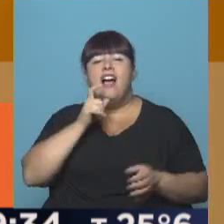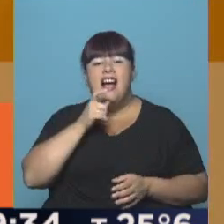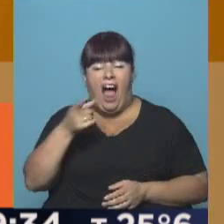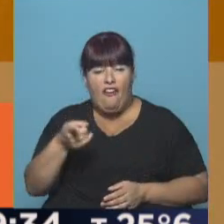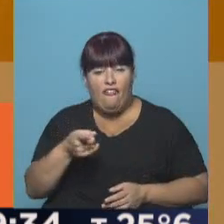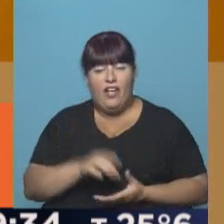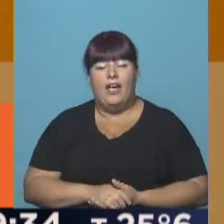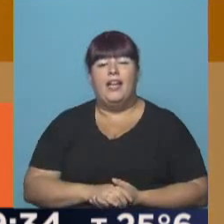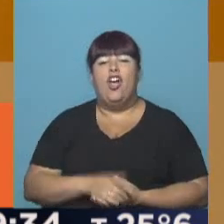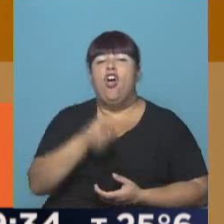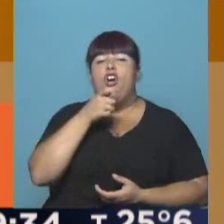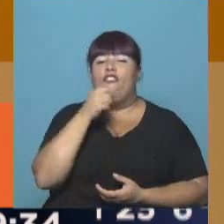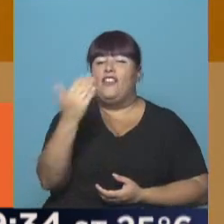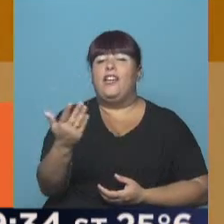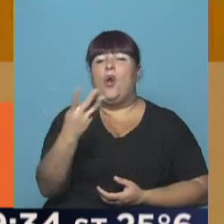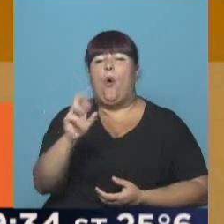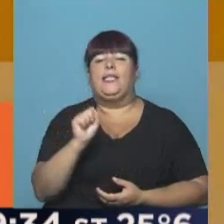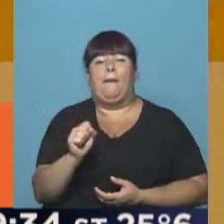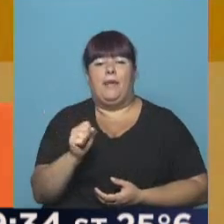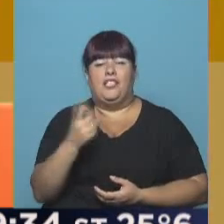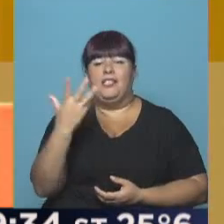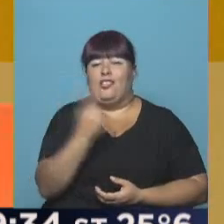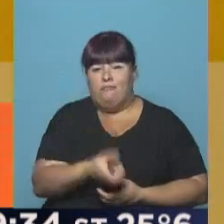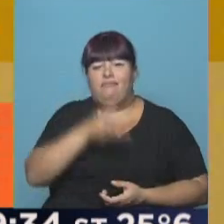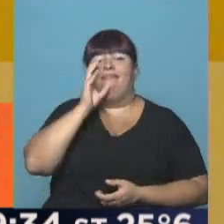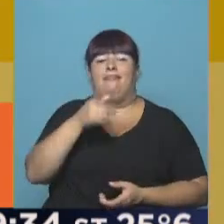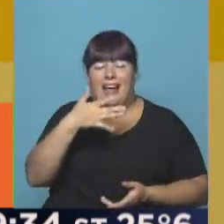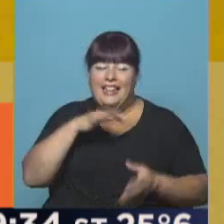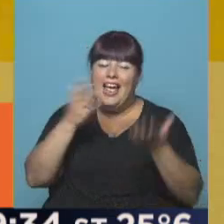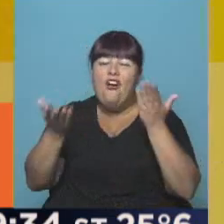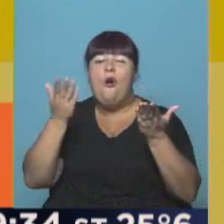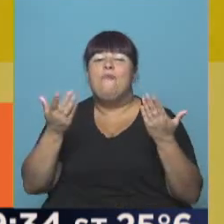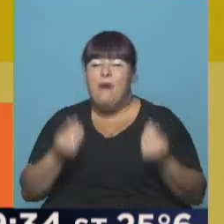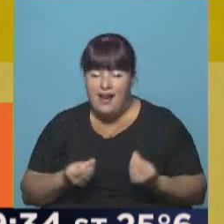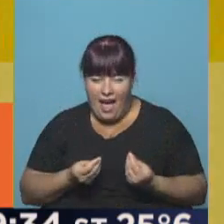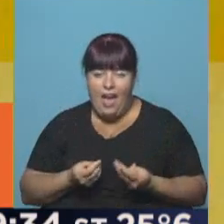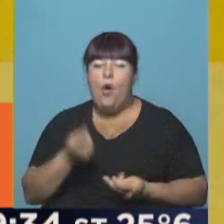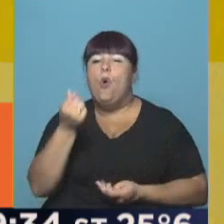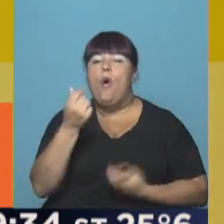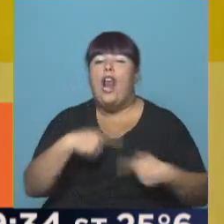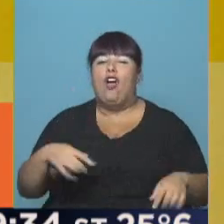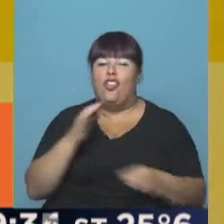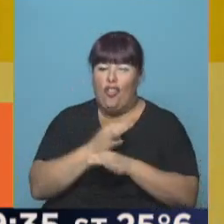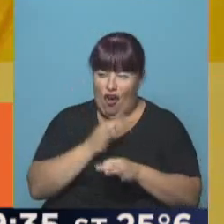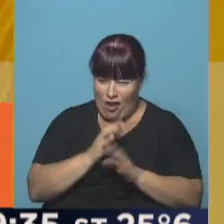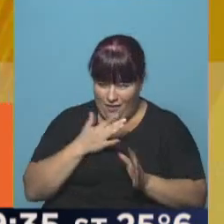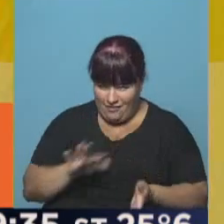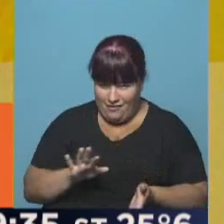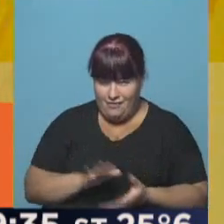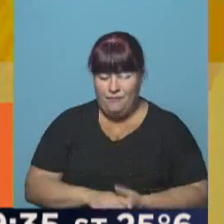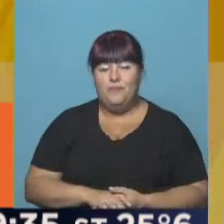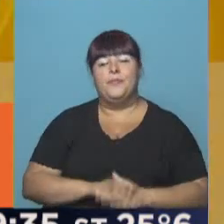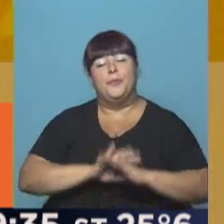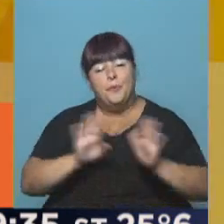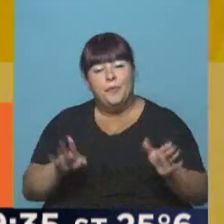café la confitería de enfrente sale 40 pesos dura 5 minutos para que se entienda Cuánto vale un útil escolar No es cierto y